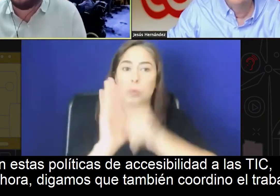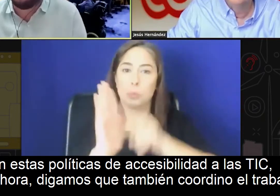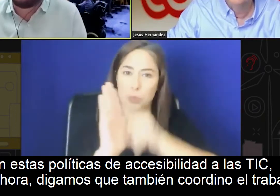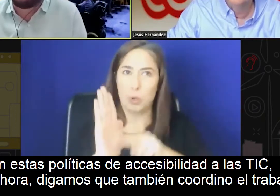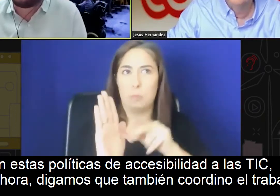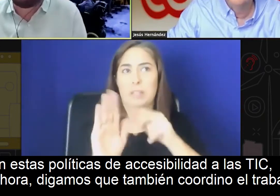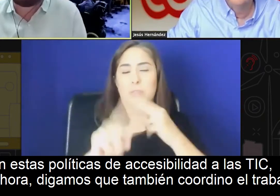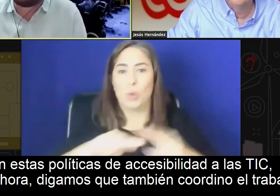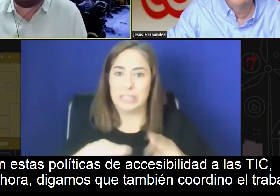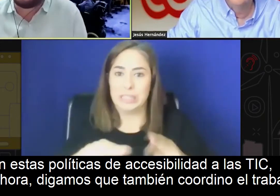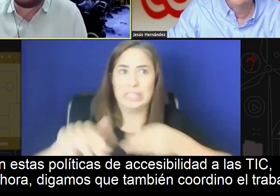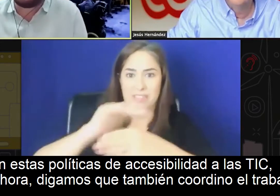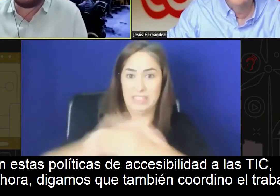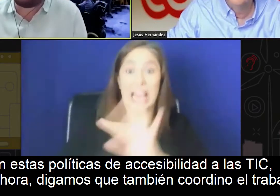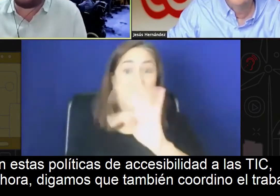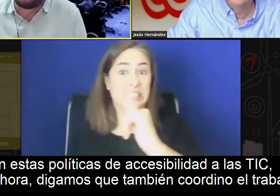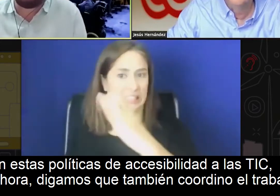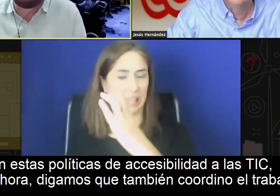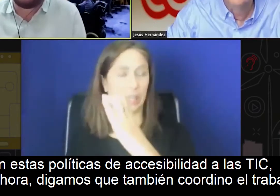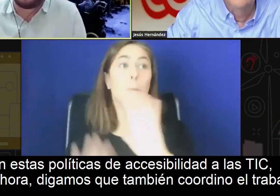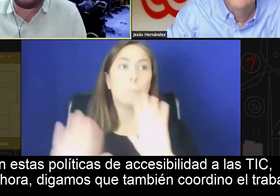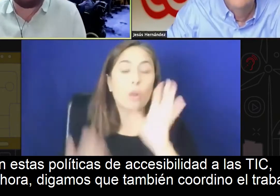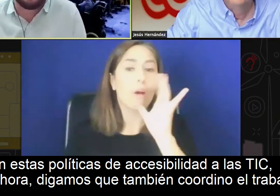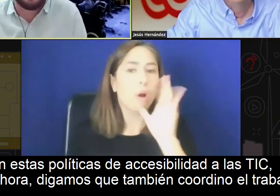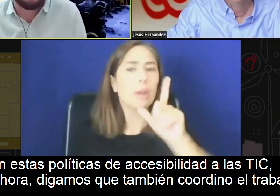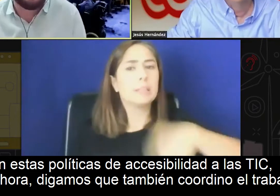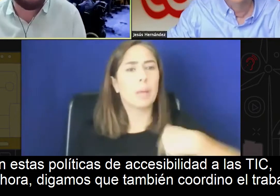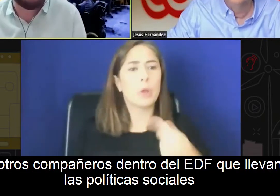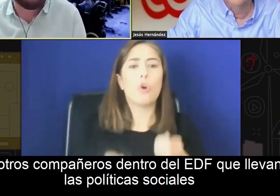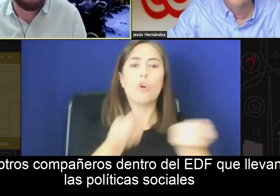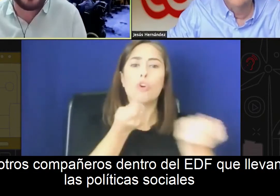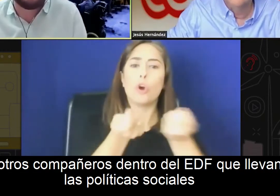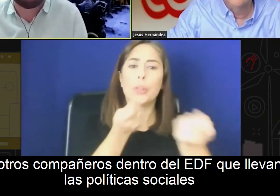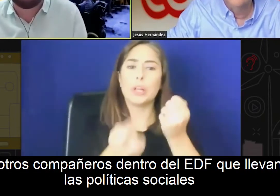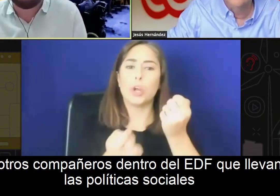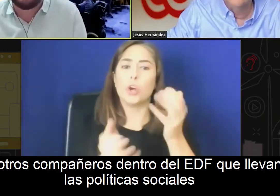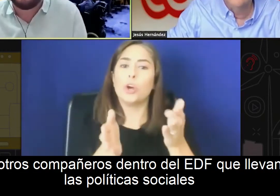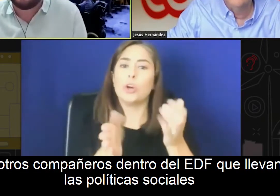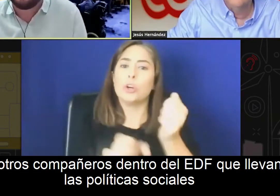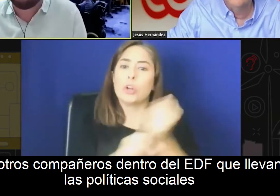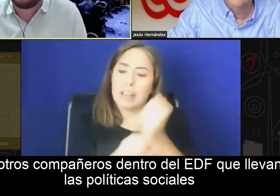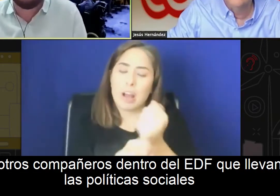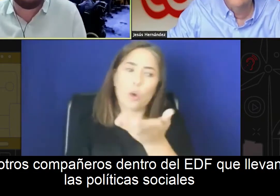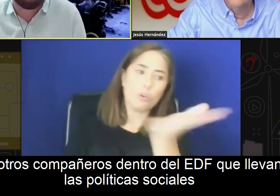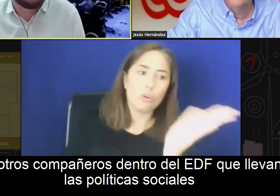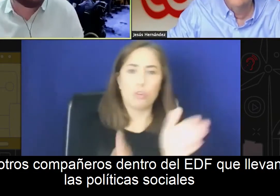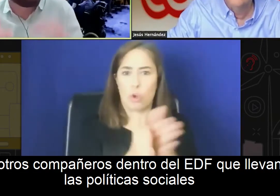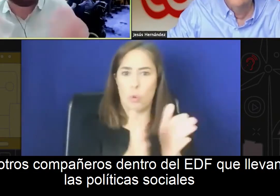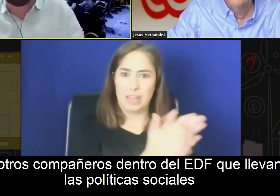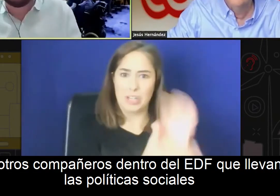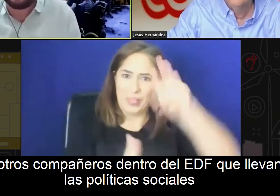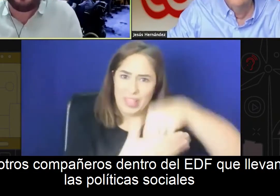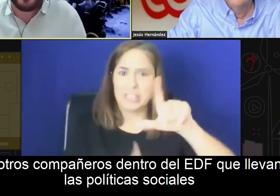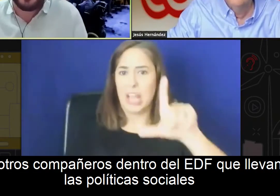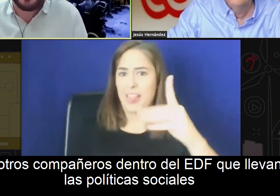TIC, pero ahora digamos que también coordino el trabajo de otros compañeros dentro del EDF que llevan pues digamos